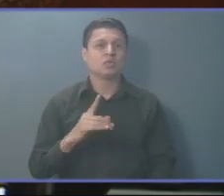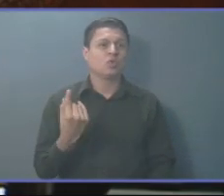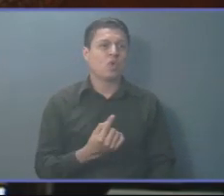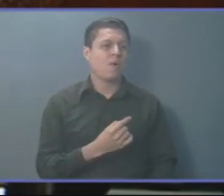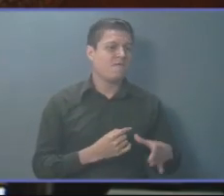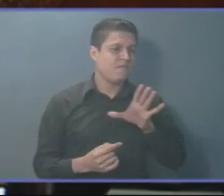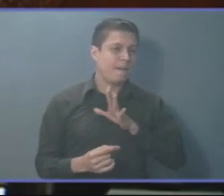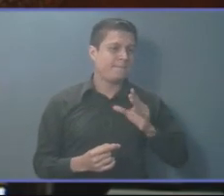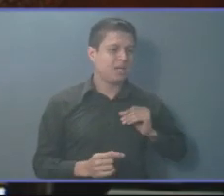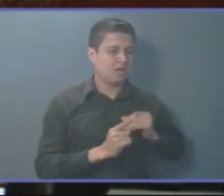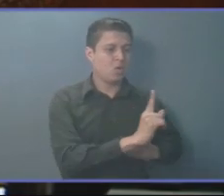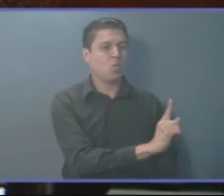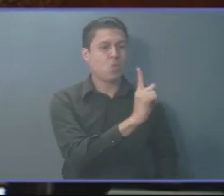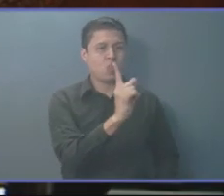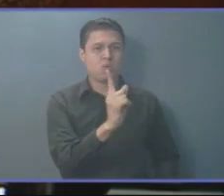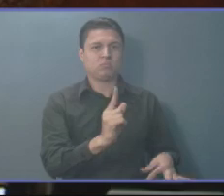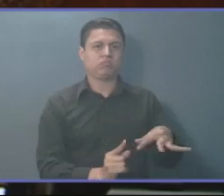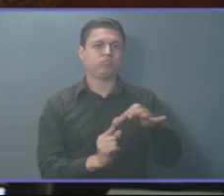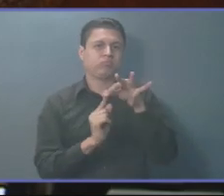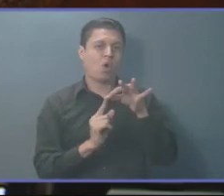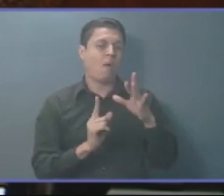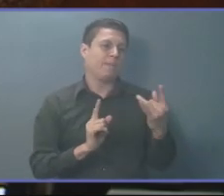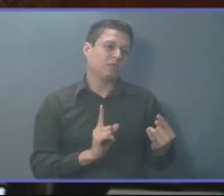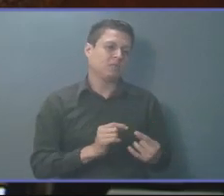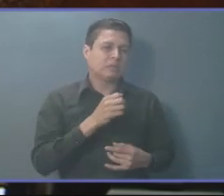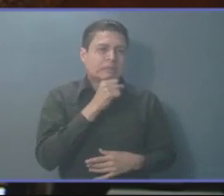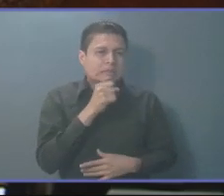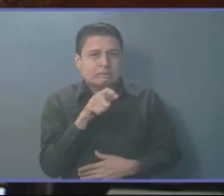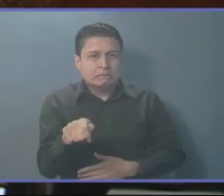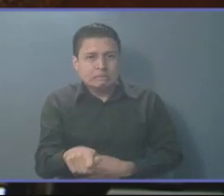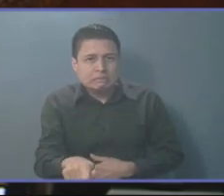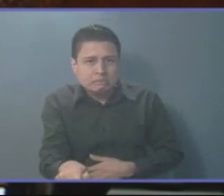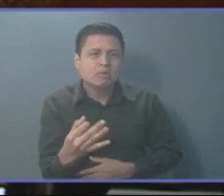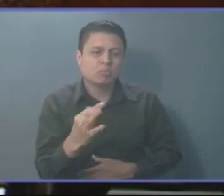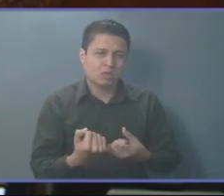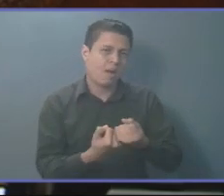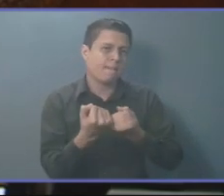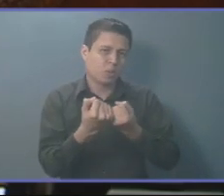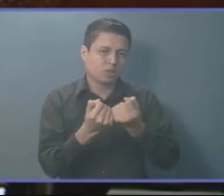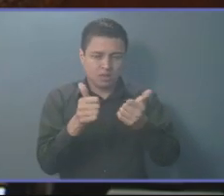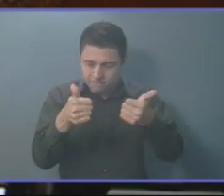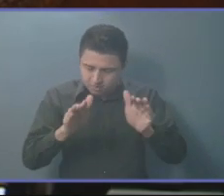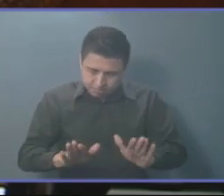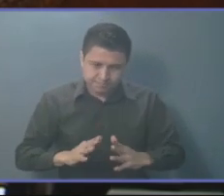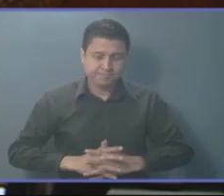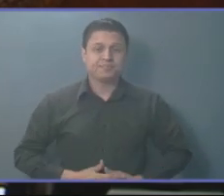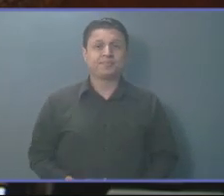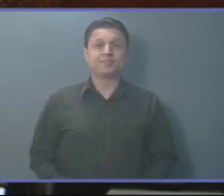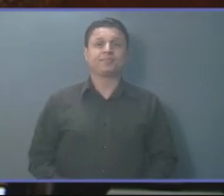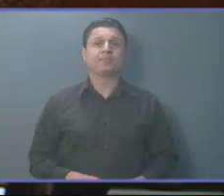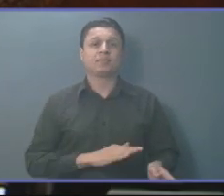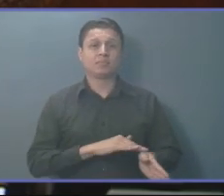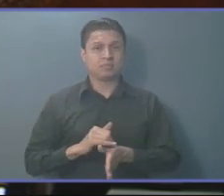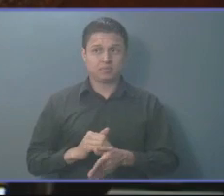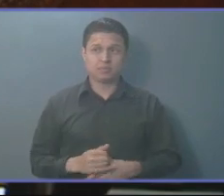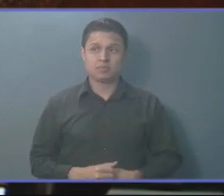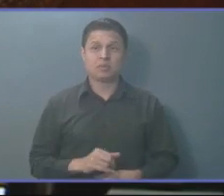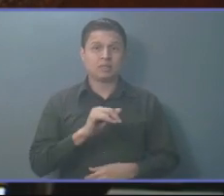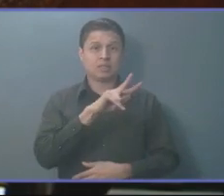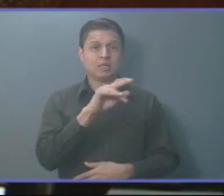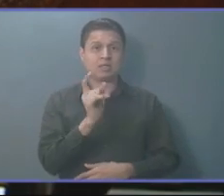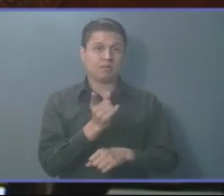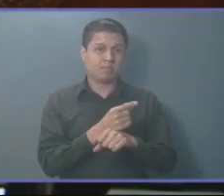familiar, salvo aquellas que necesiten asistencia. 26. Deberán desinfectarse cada media